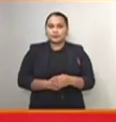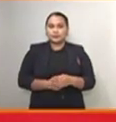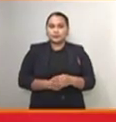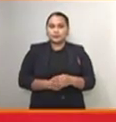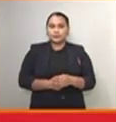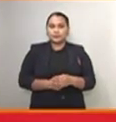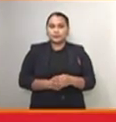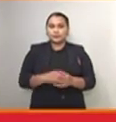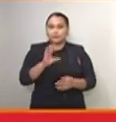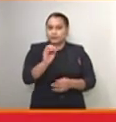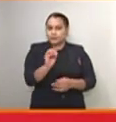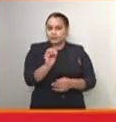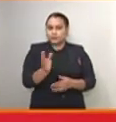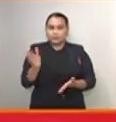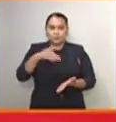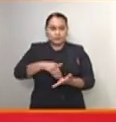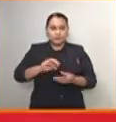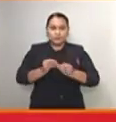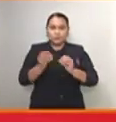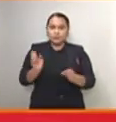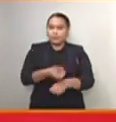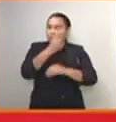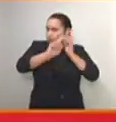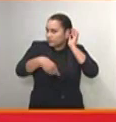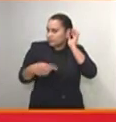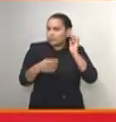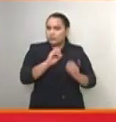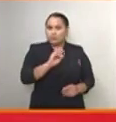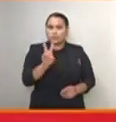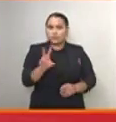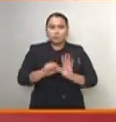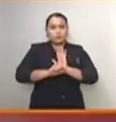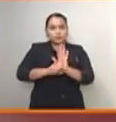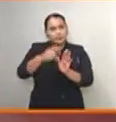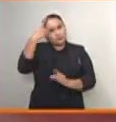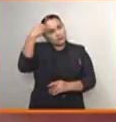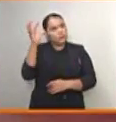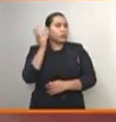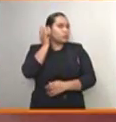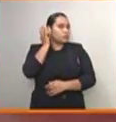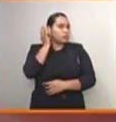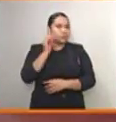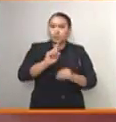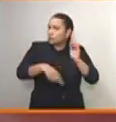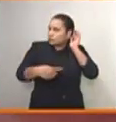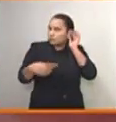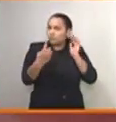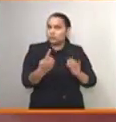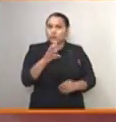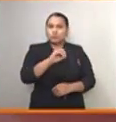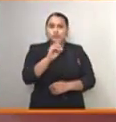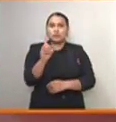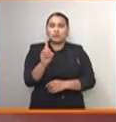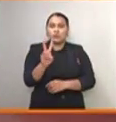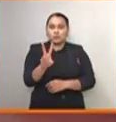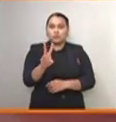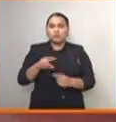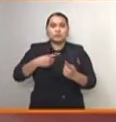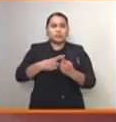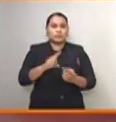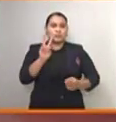Y este es el 0. Número ganador para la diaria 02 con su símbolo de sueños mujer y para más uno 02 más 0. Muchas